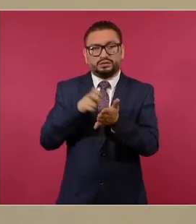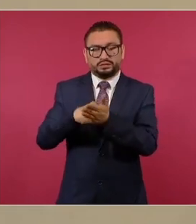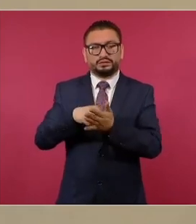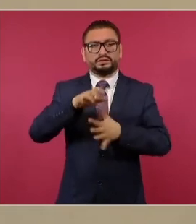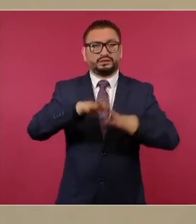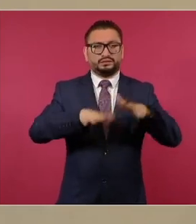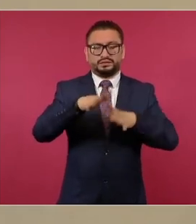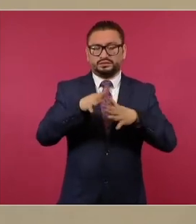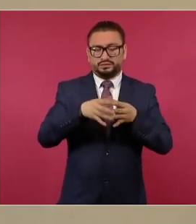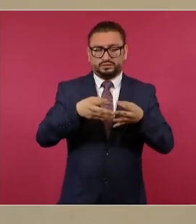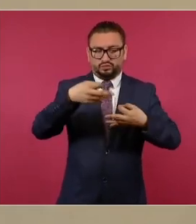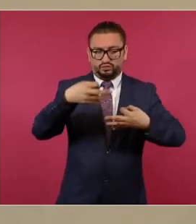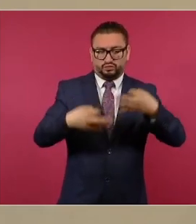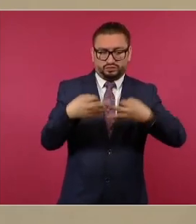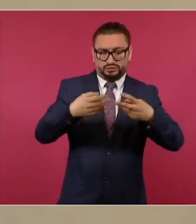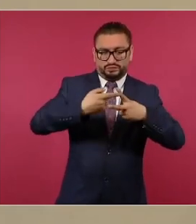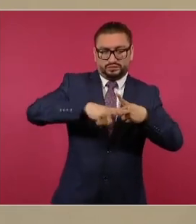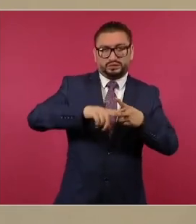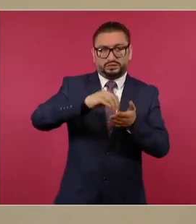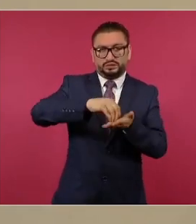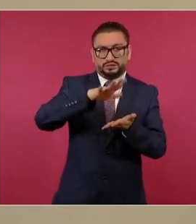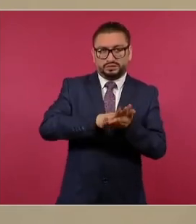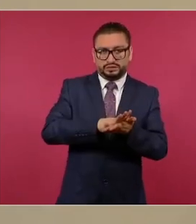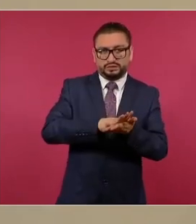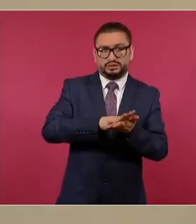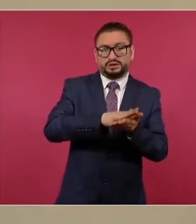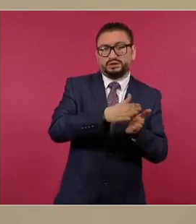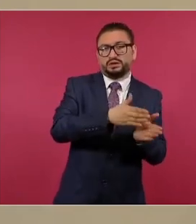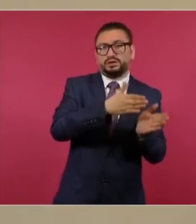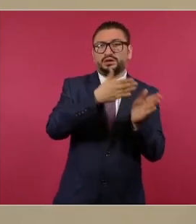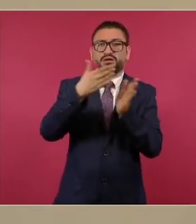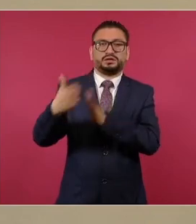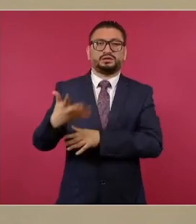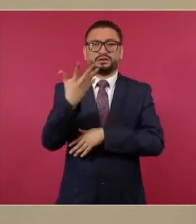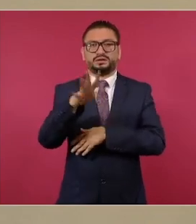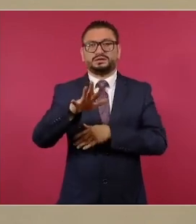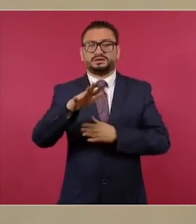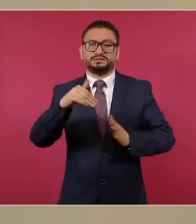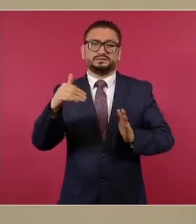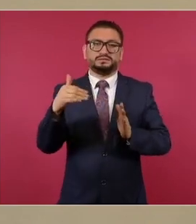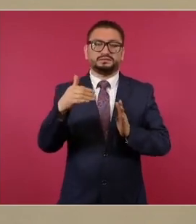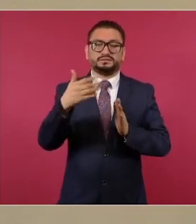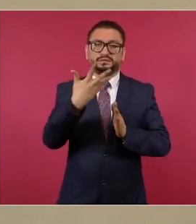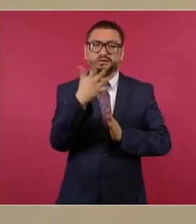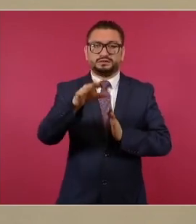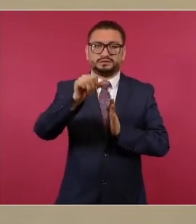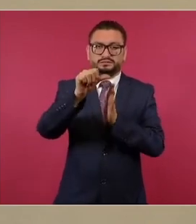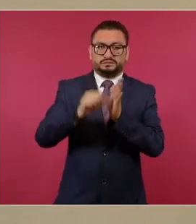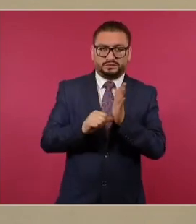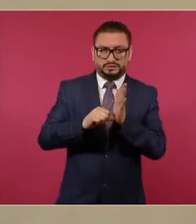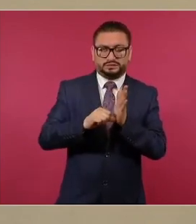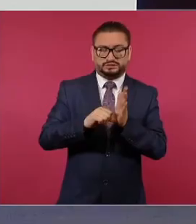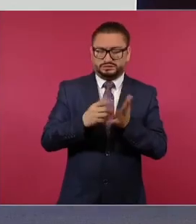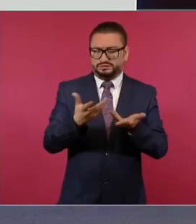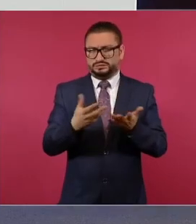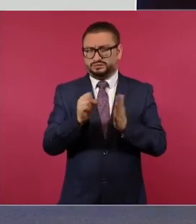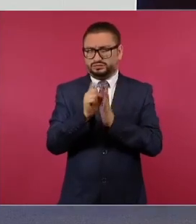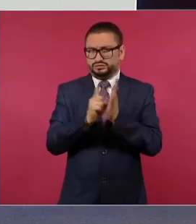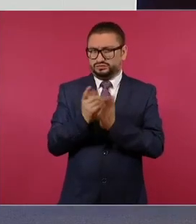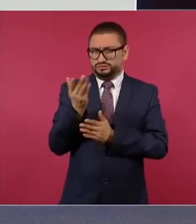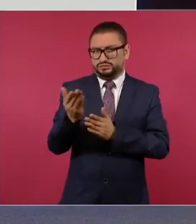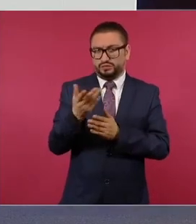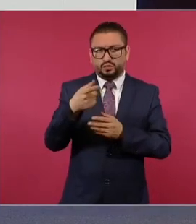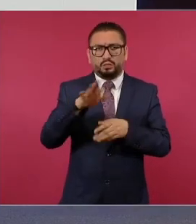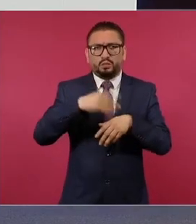las audiencias iniciales se han programado hasta 10 meses después de la solicitud sin justificación